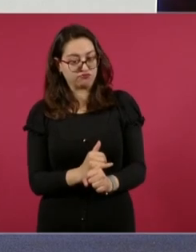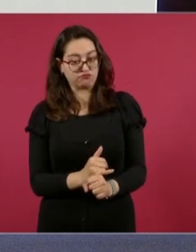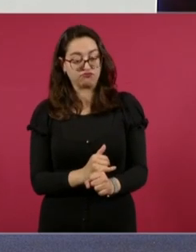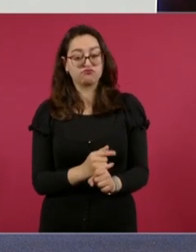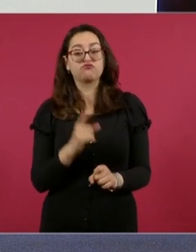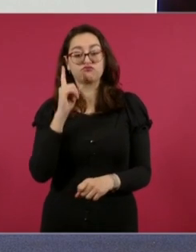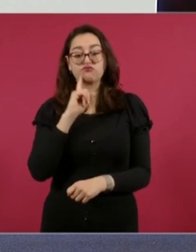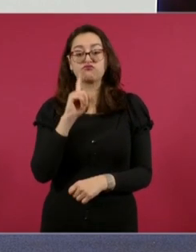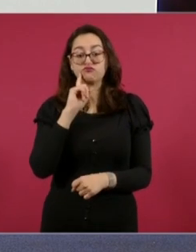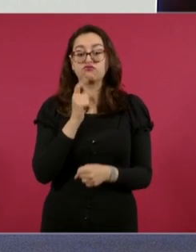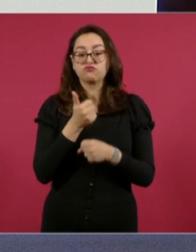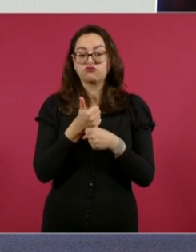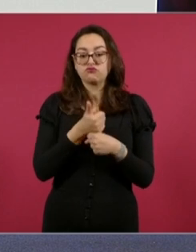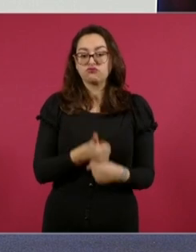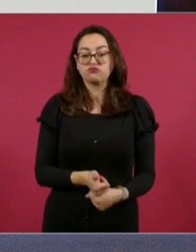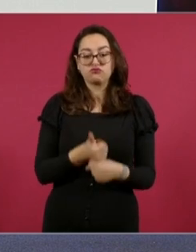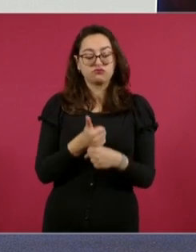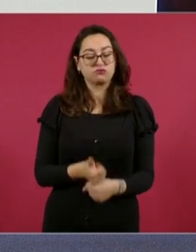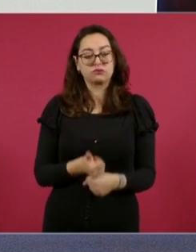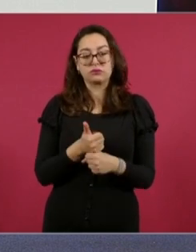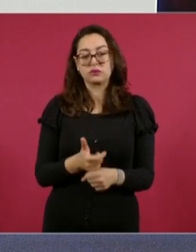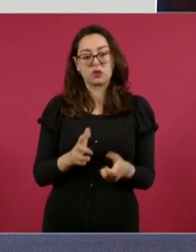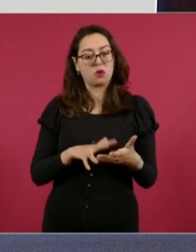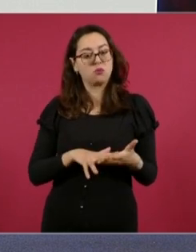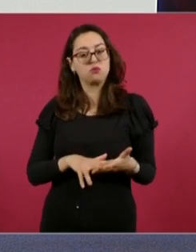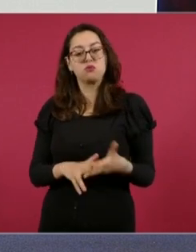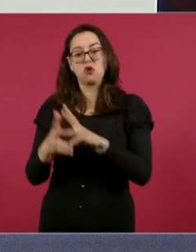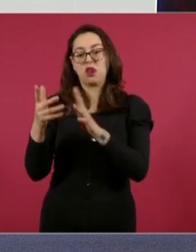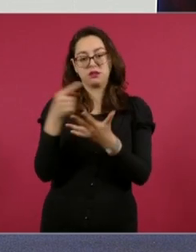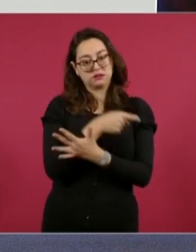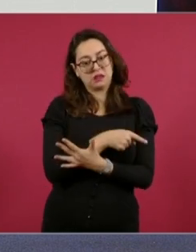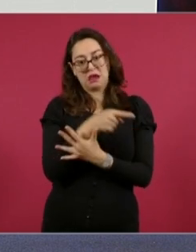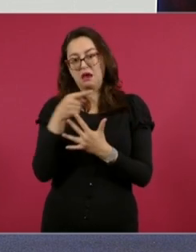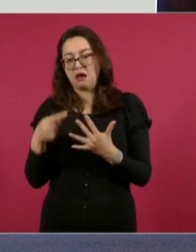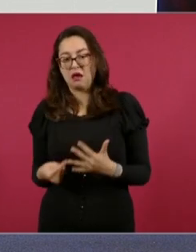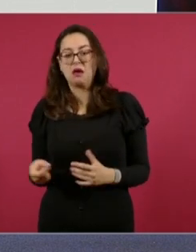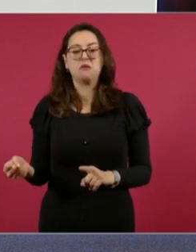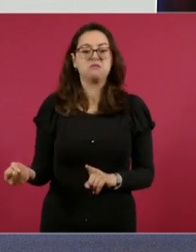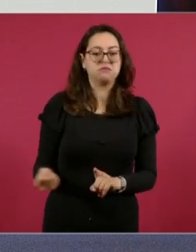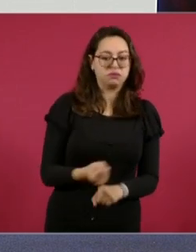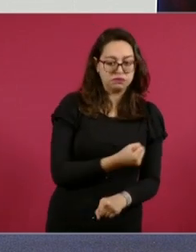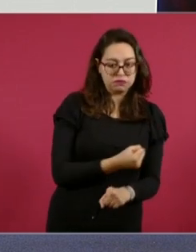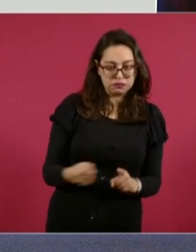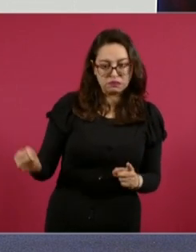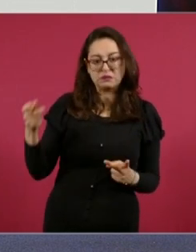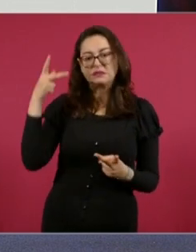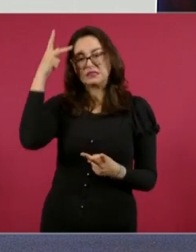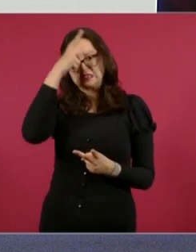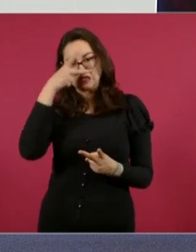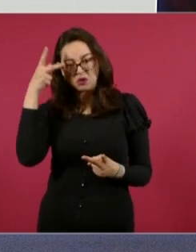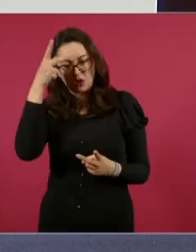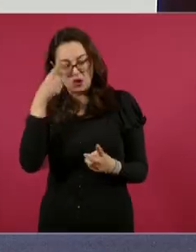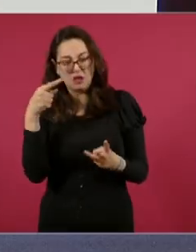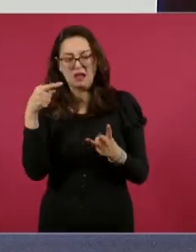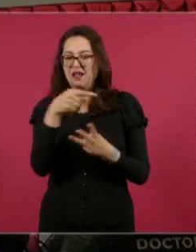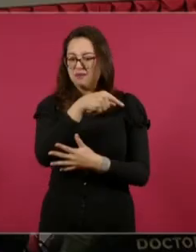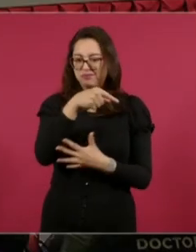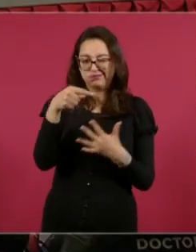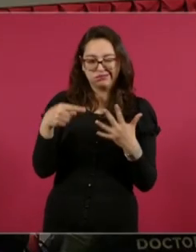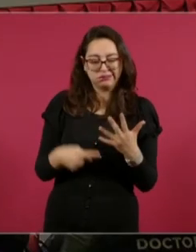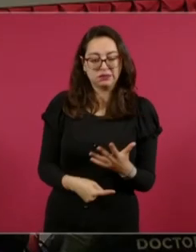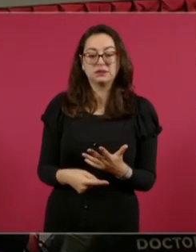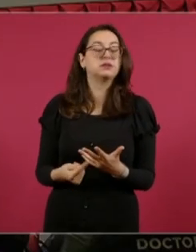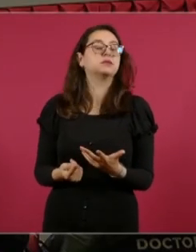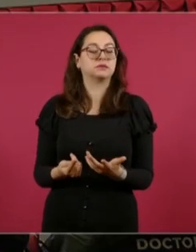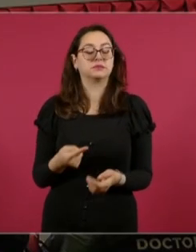víctima sufrió diferentes tipos de violencia física y psicológica durante su relación con Kleiber Nazario. El día